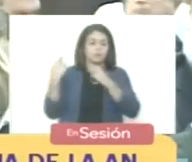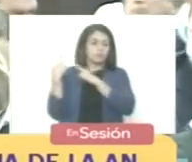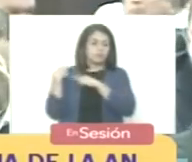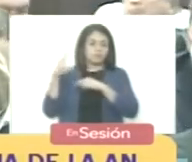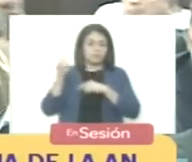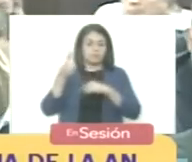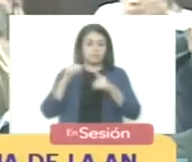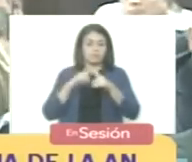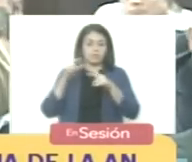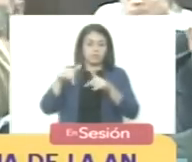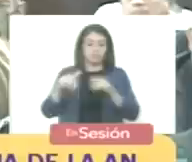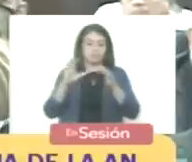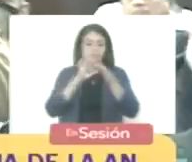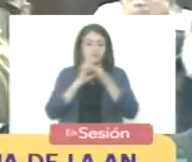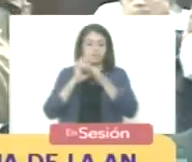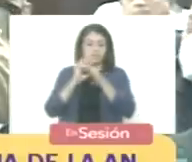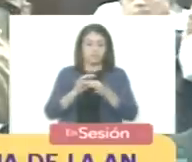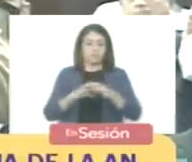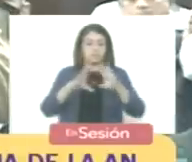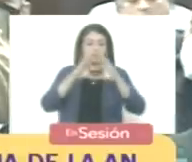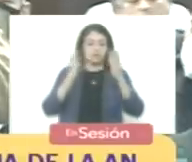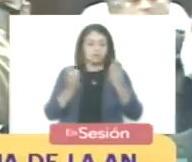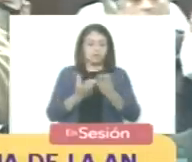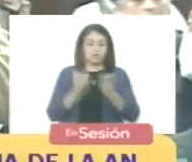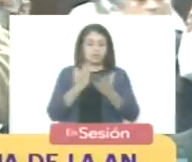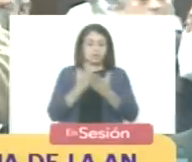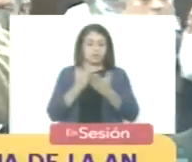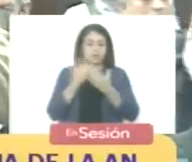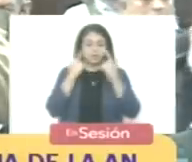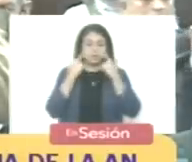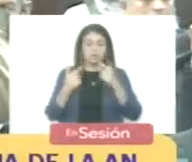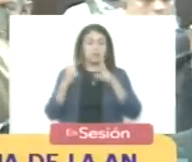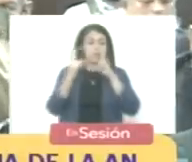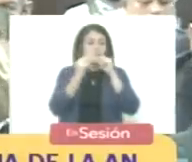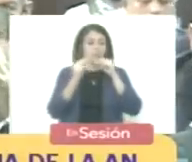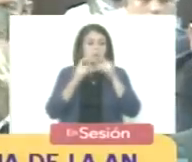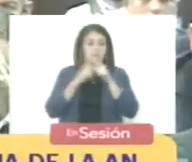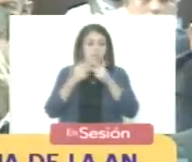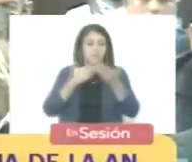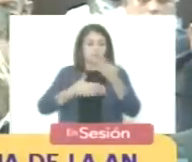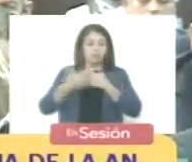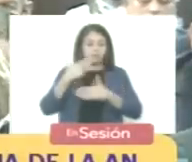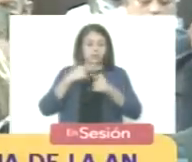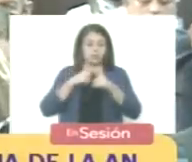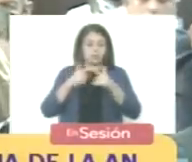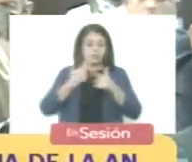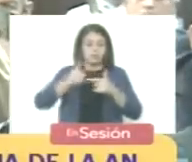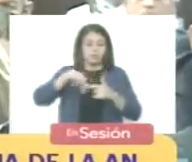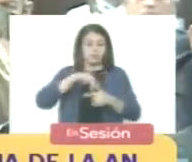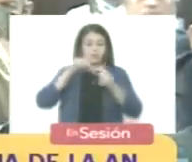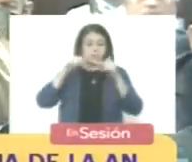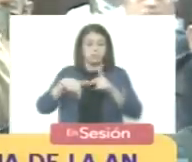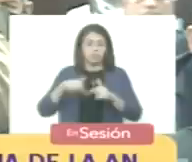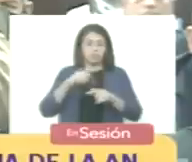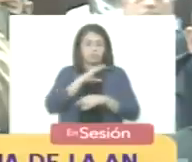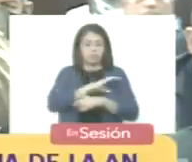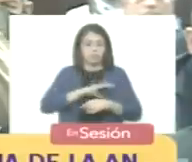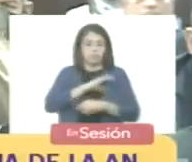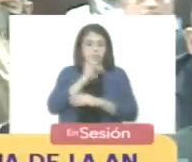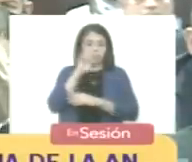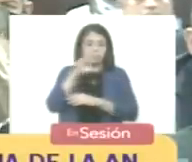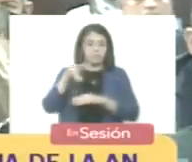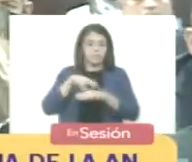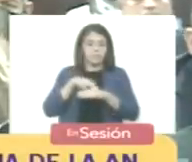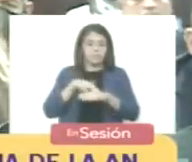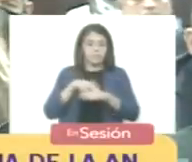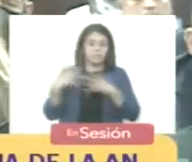a este Parlamento ante la Unión Interparlamentaria Mundial, siempre un hombre de buena conversa, de buena convivencia, y nosotros desde la oposición de la Asamblea Nacional